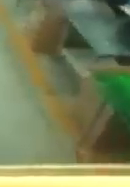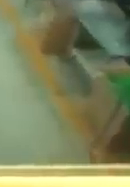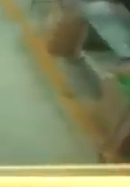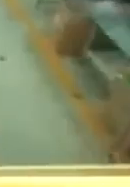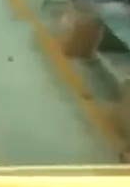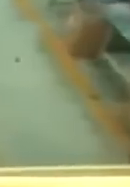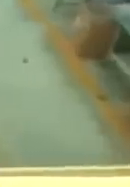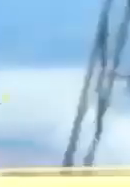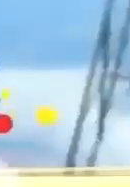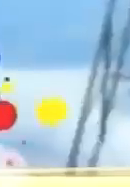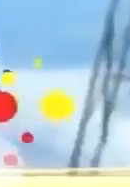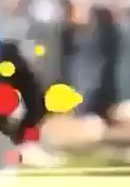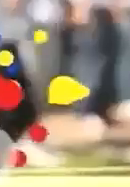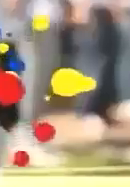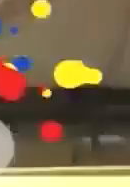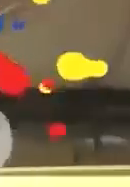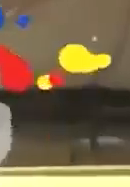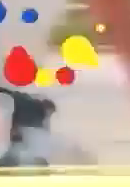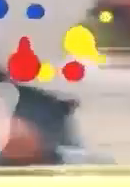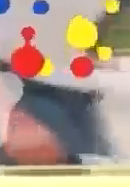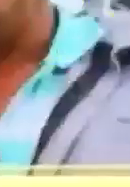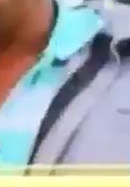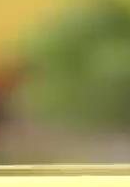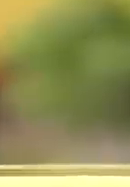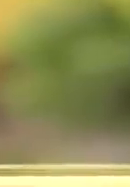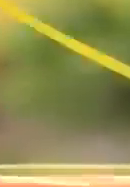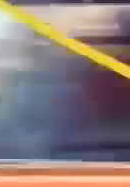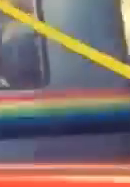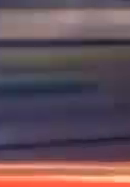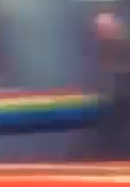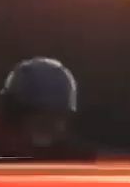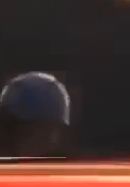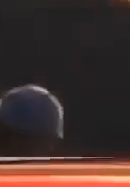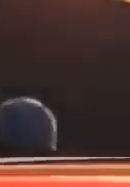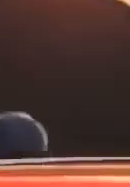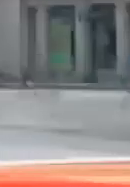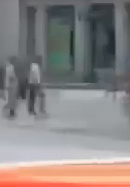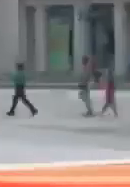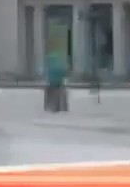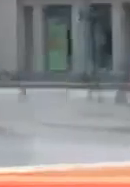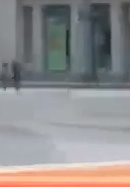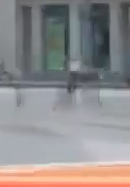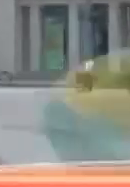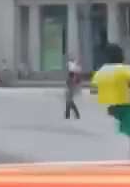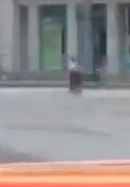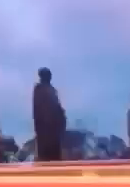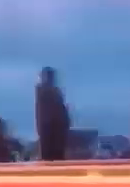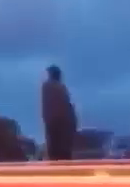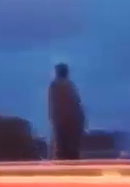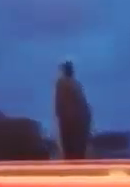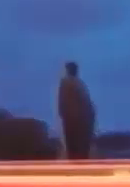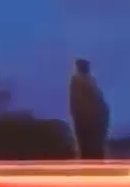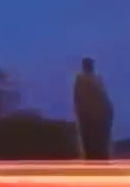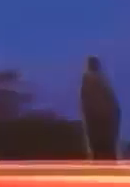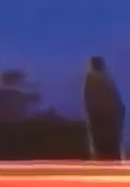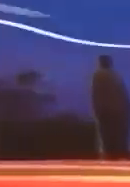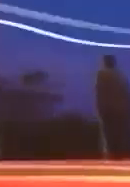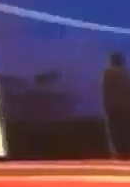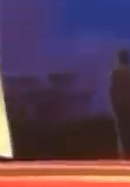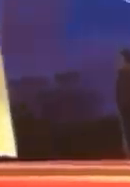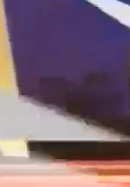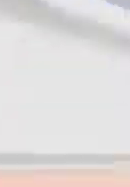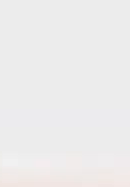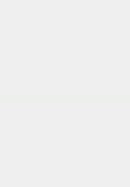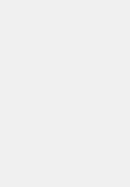Bienvenidos y bienvenidas a continuación una transmisión conjunta de radio y televisión por su derecho